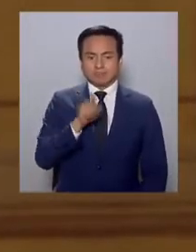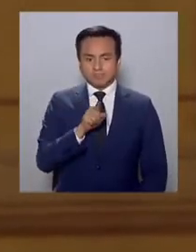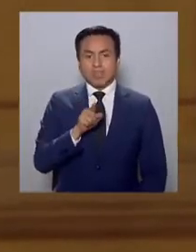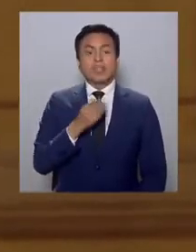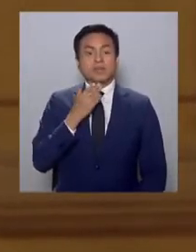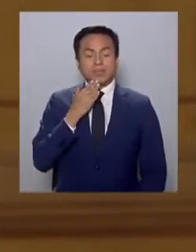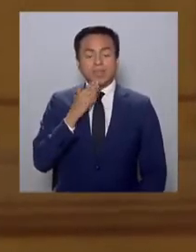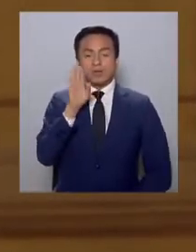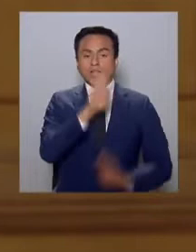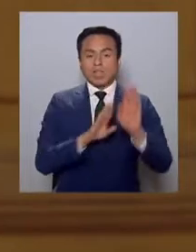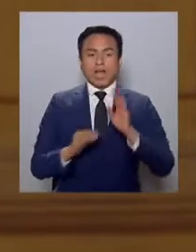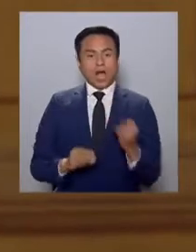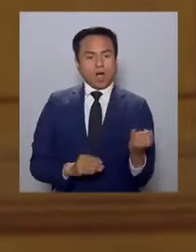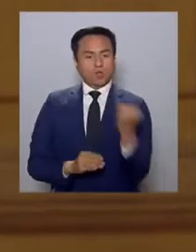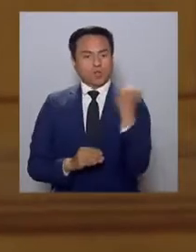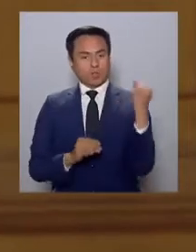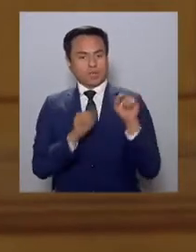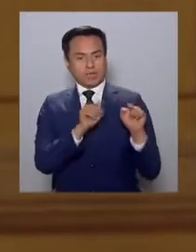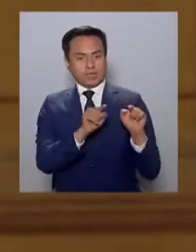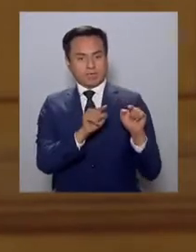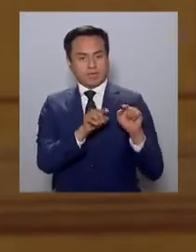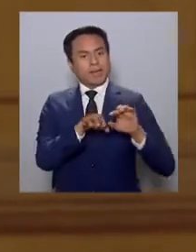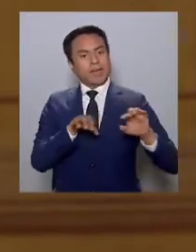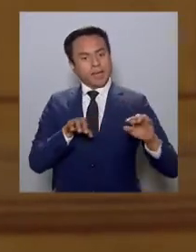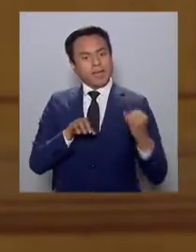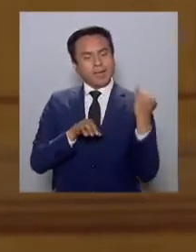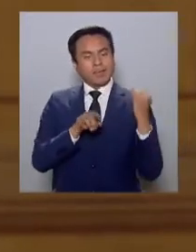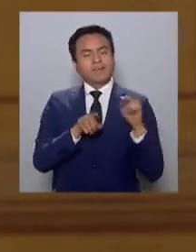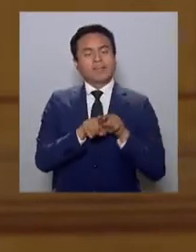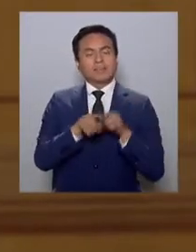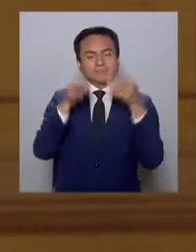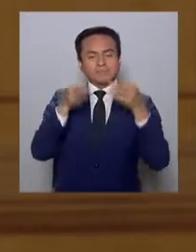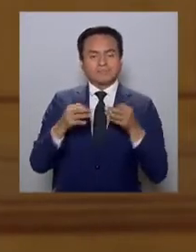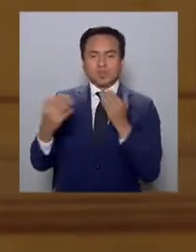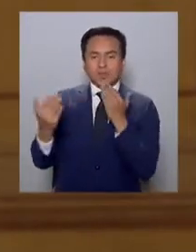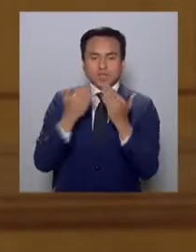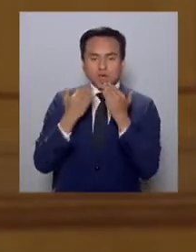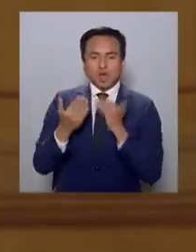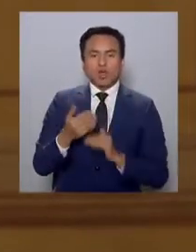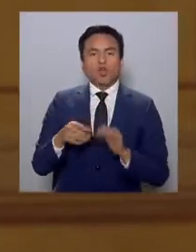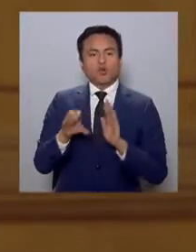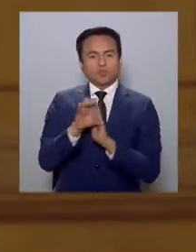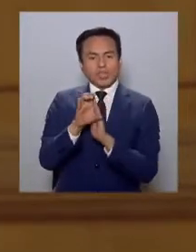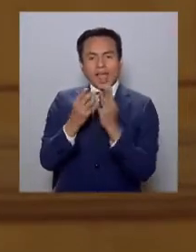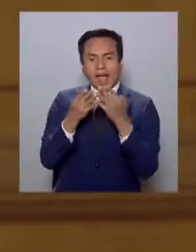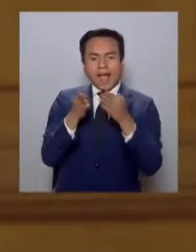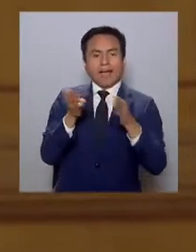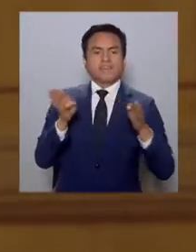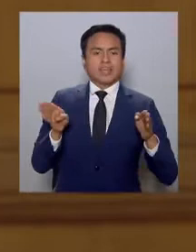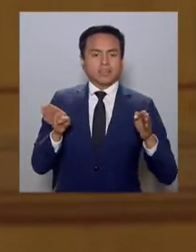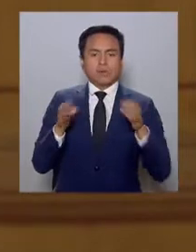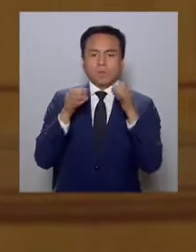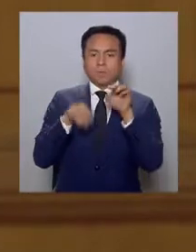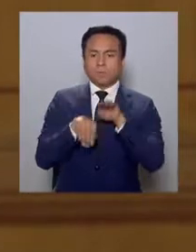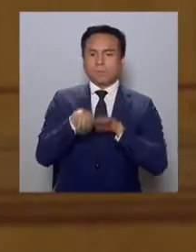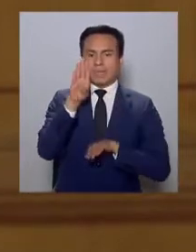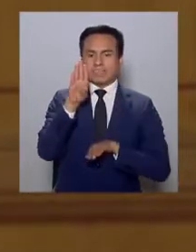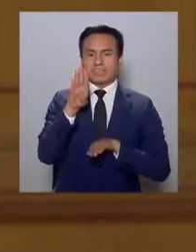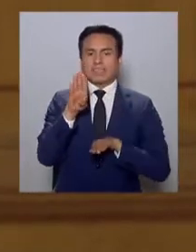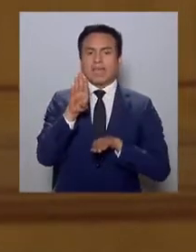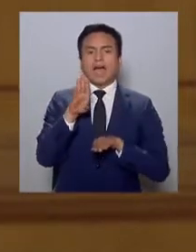Resguardando, por cierto, su autonomía y garantizando que la conversación constitucional que se ha abierto sea lo más